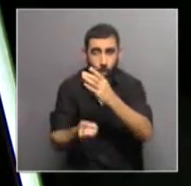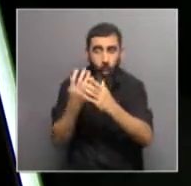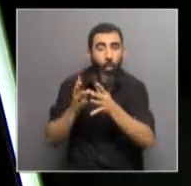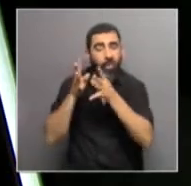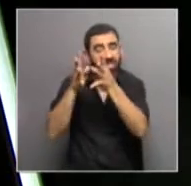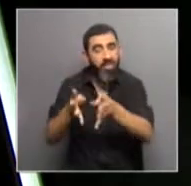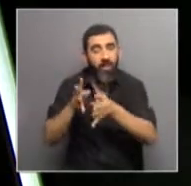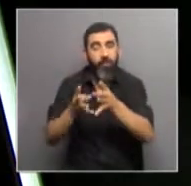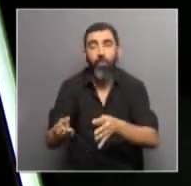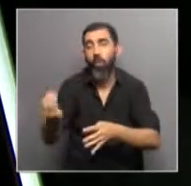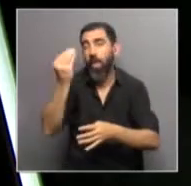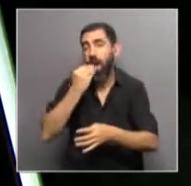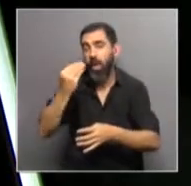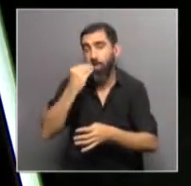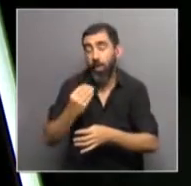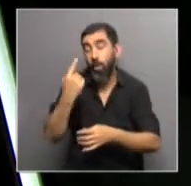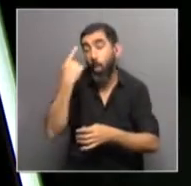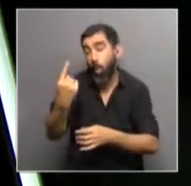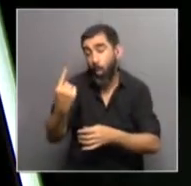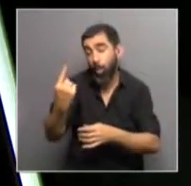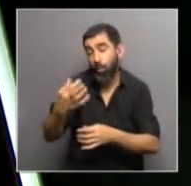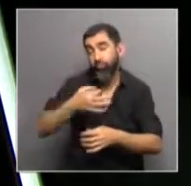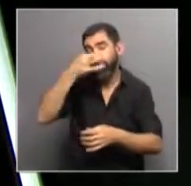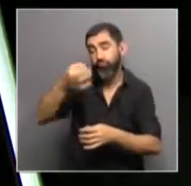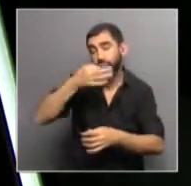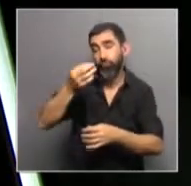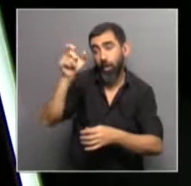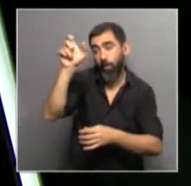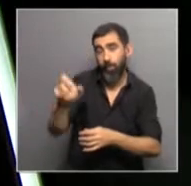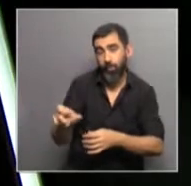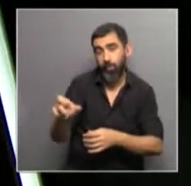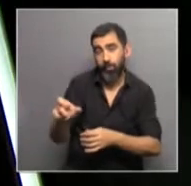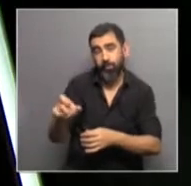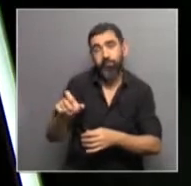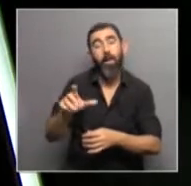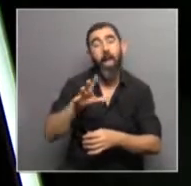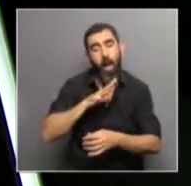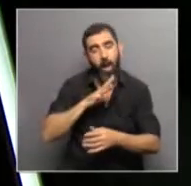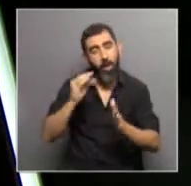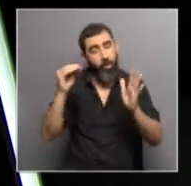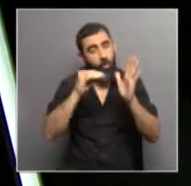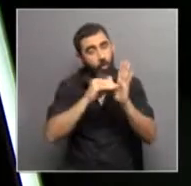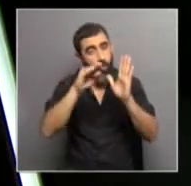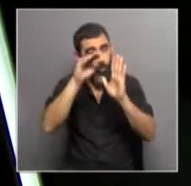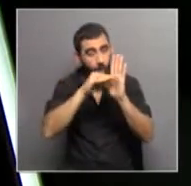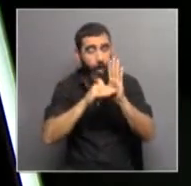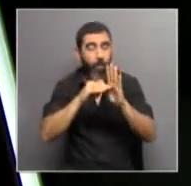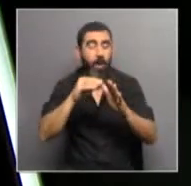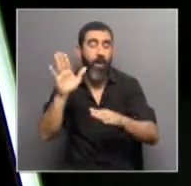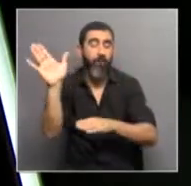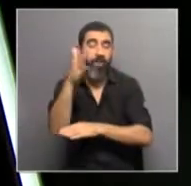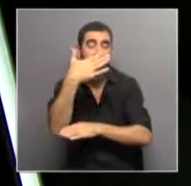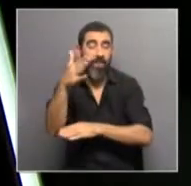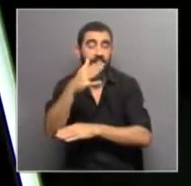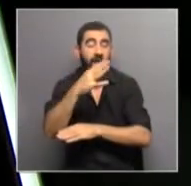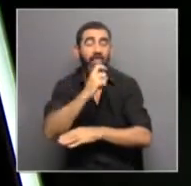en alimentación. Uno de los expositores, a pesar de que figura en el programa con la banderita de Suecia, porque allí es donde